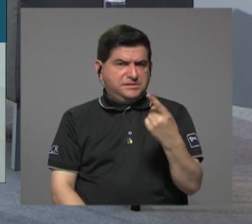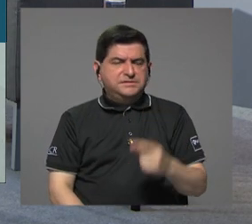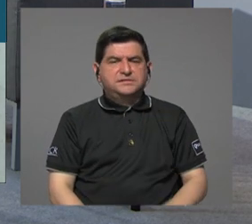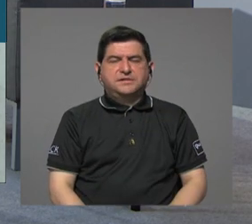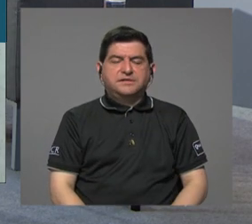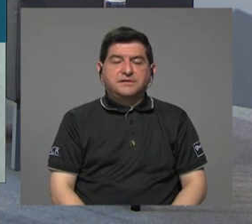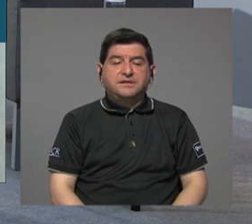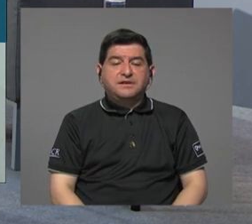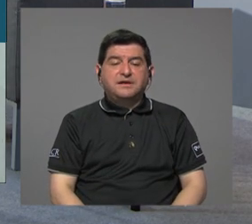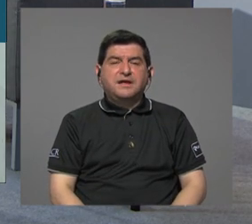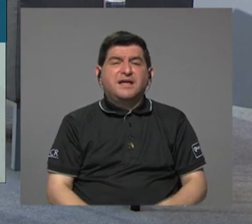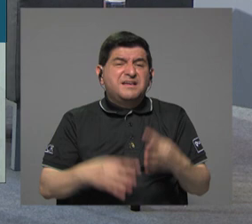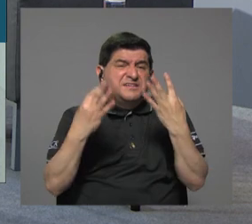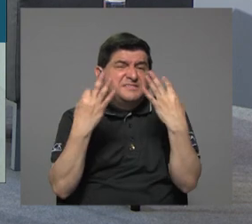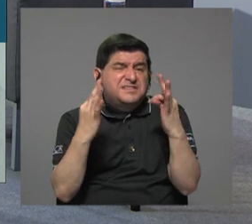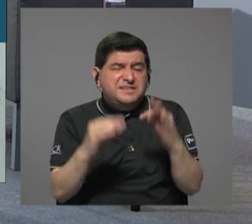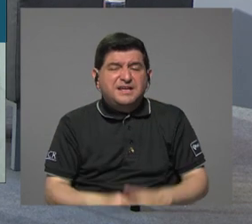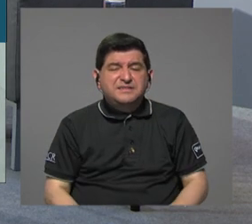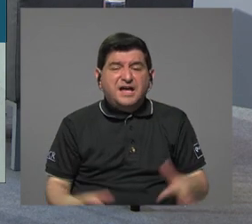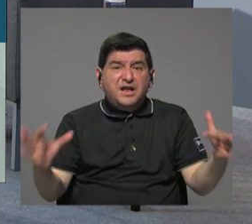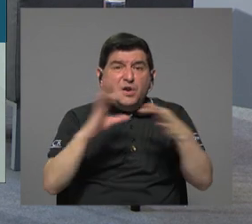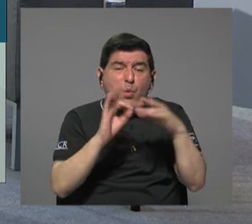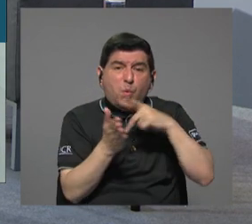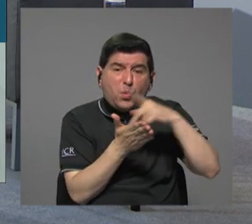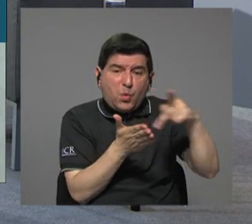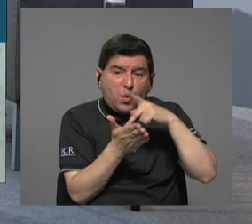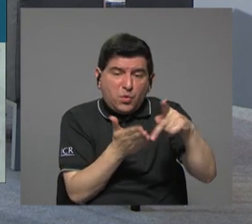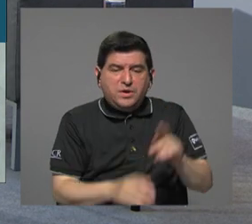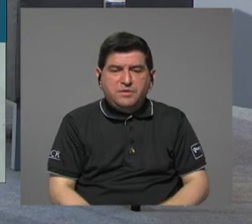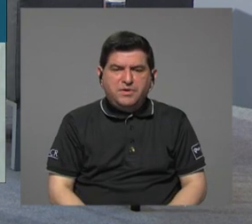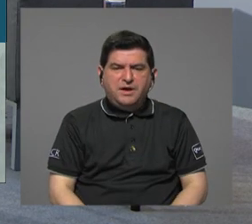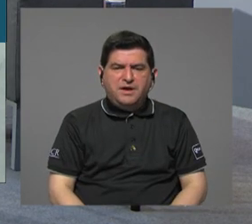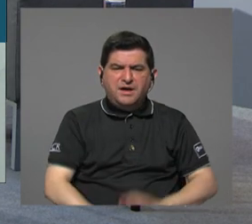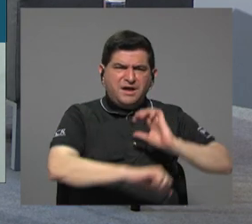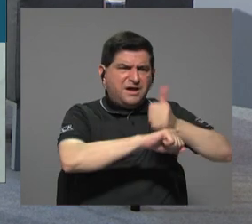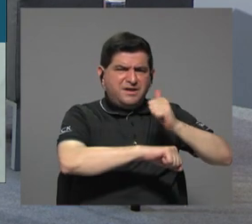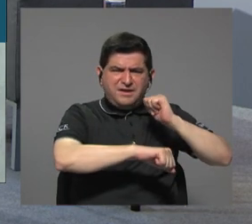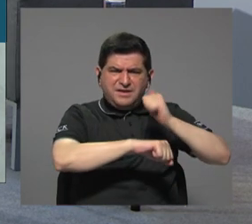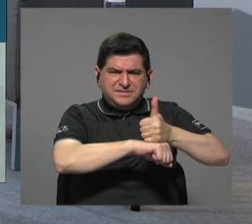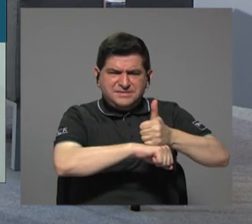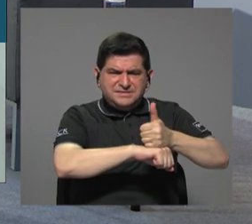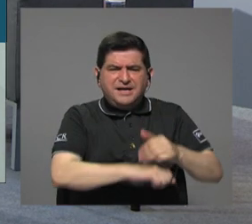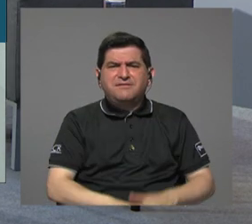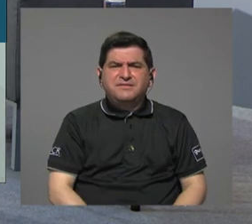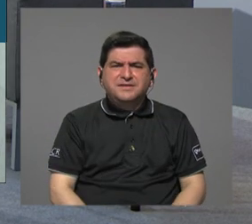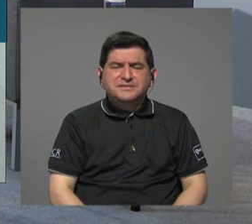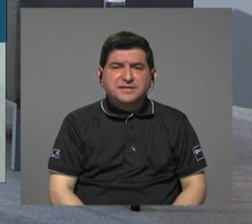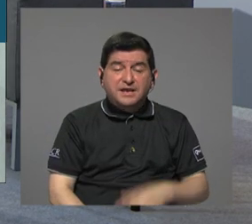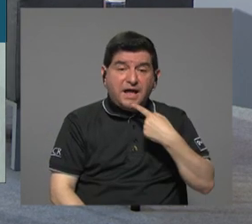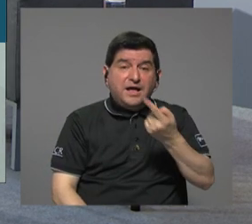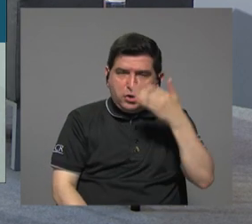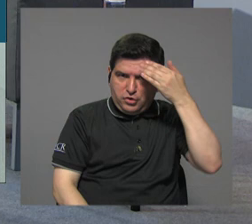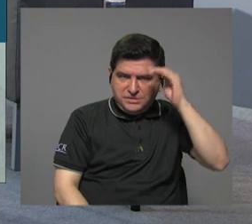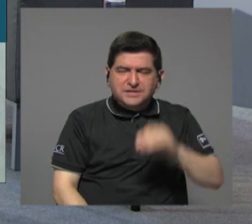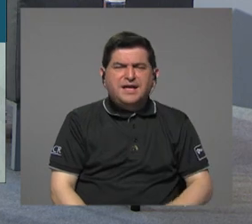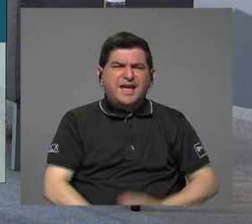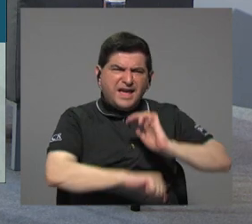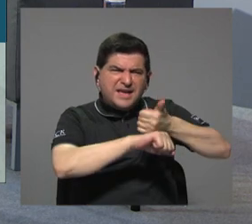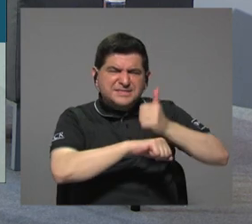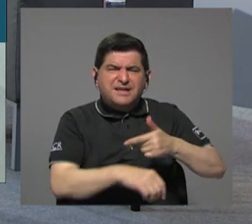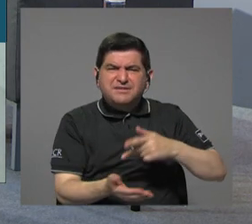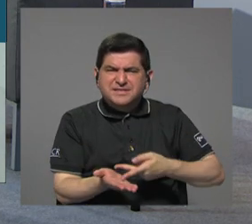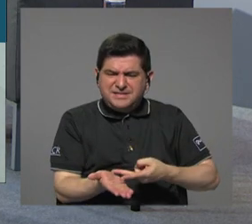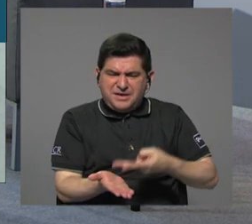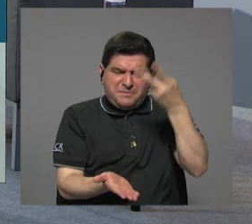si lo que se pretende es unificar el salario como se definirá ya no lo dice a través de facebook como se definirá un